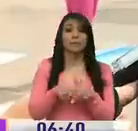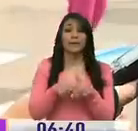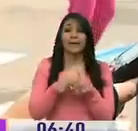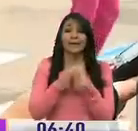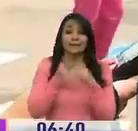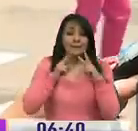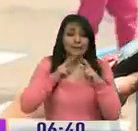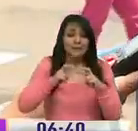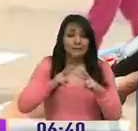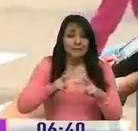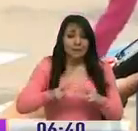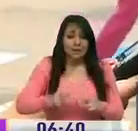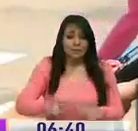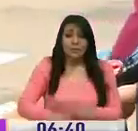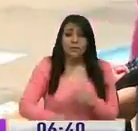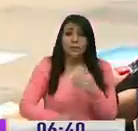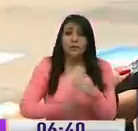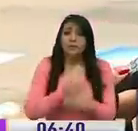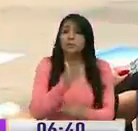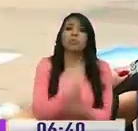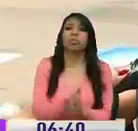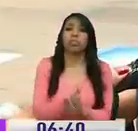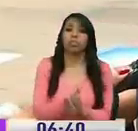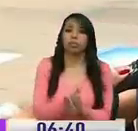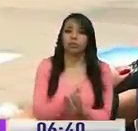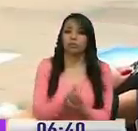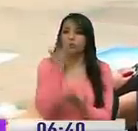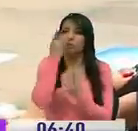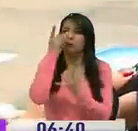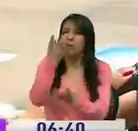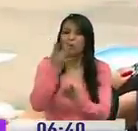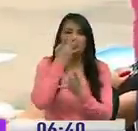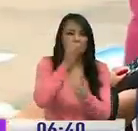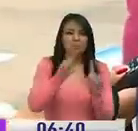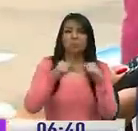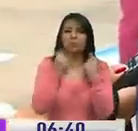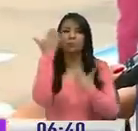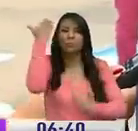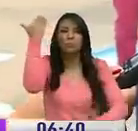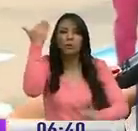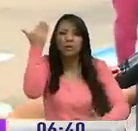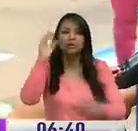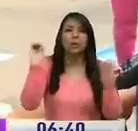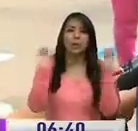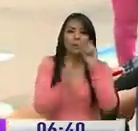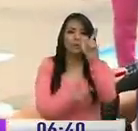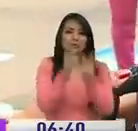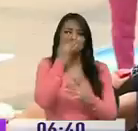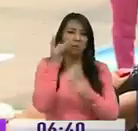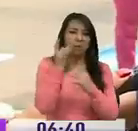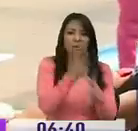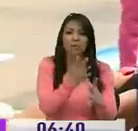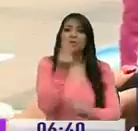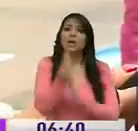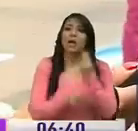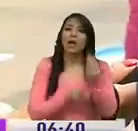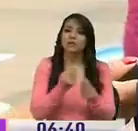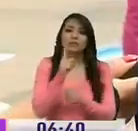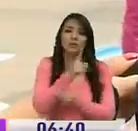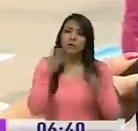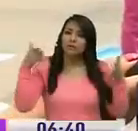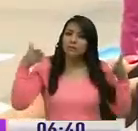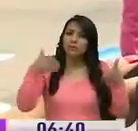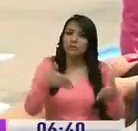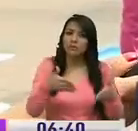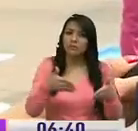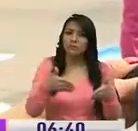llegan a las instituciones y por el odio a ciertos partidos políticos por el odio a ciertos personajes se preocupe más la palestra